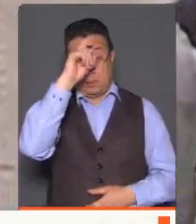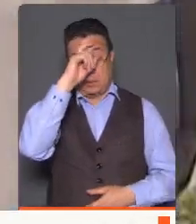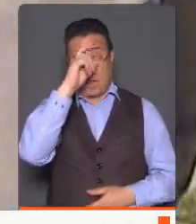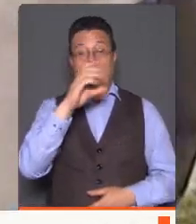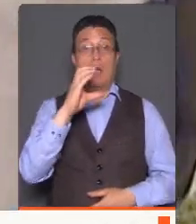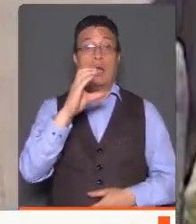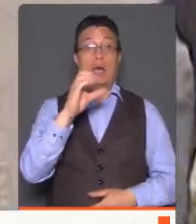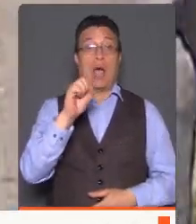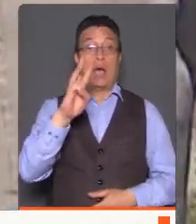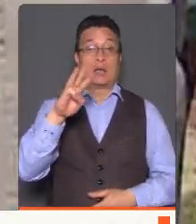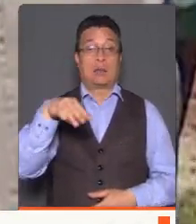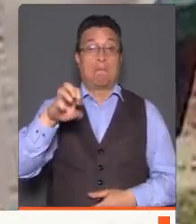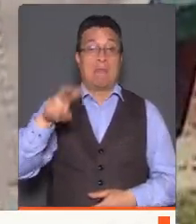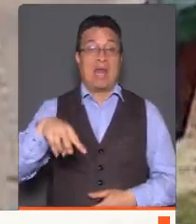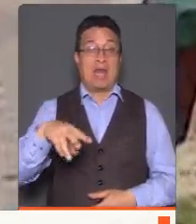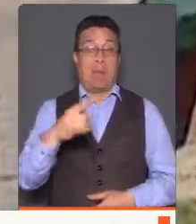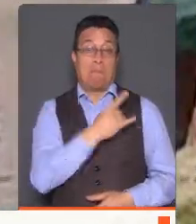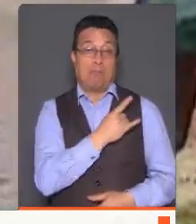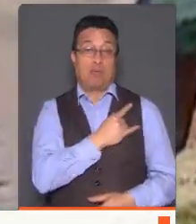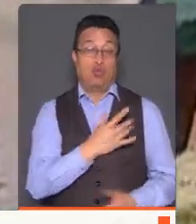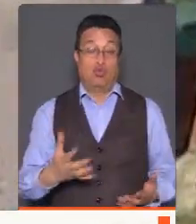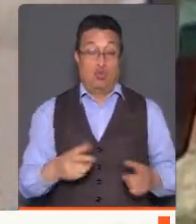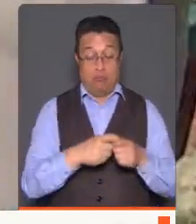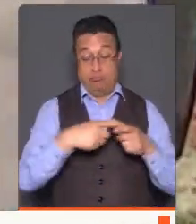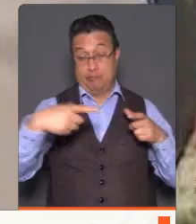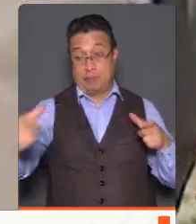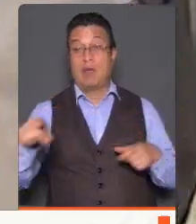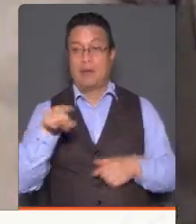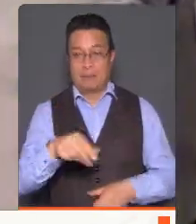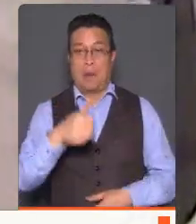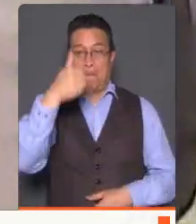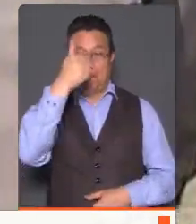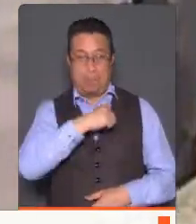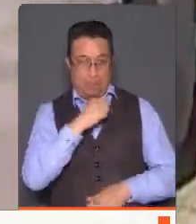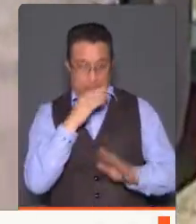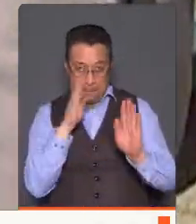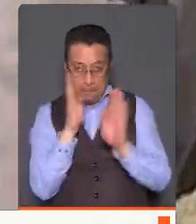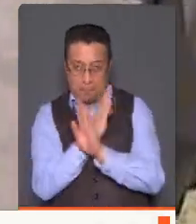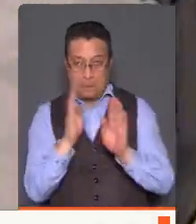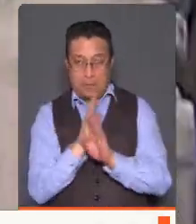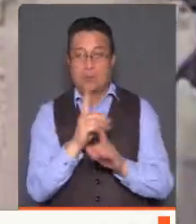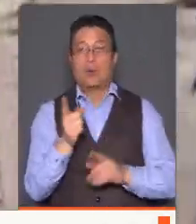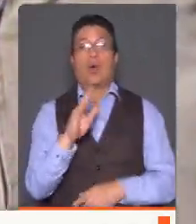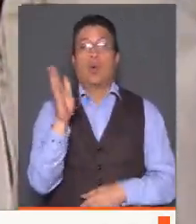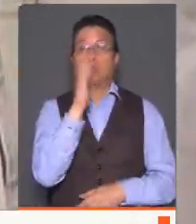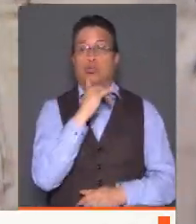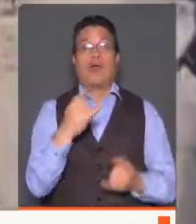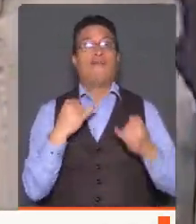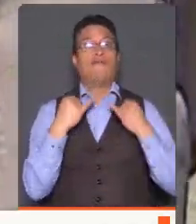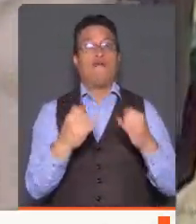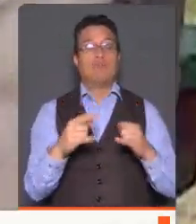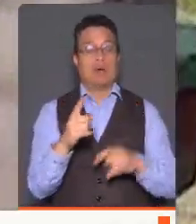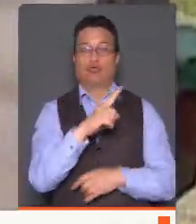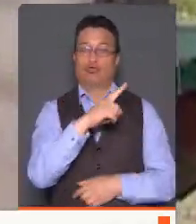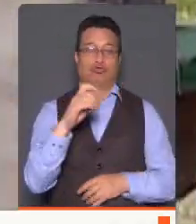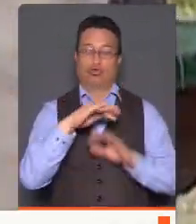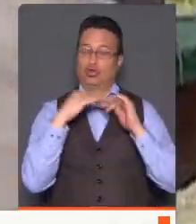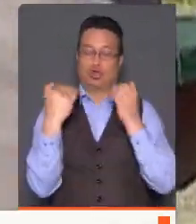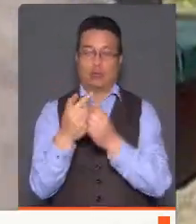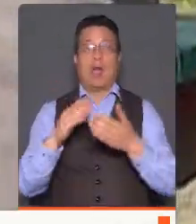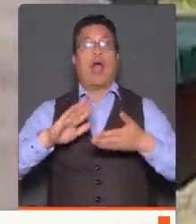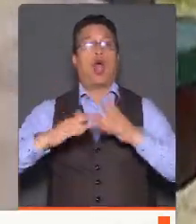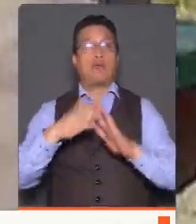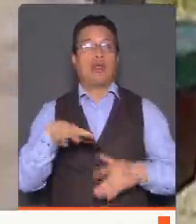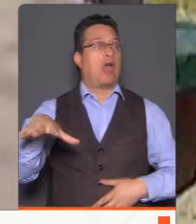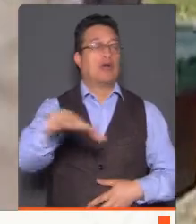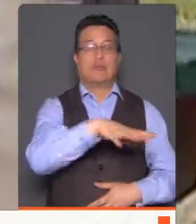Que estas cosas, la verdad, que como que se ocultan en cierta medida, no se informan plenamente a toda la comunidad